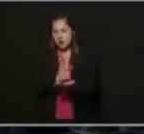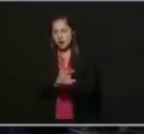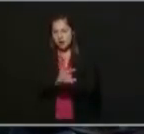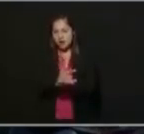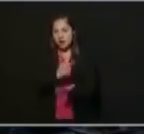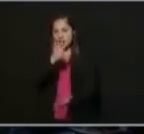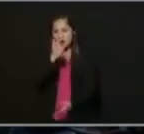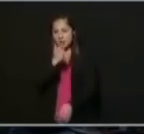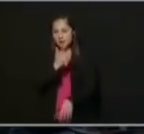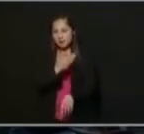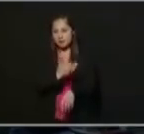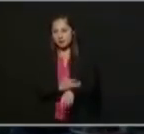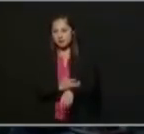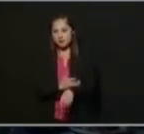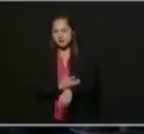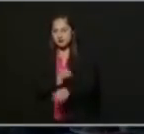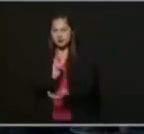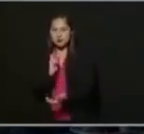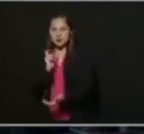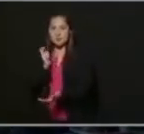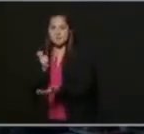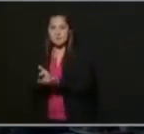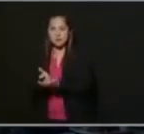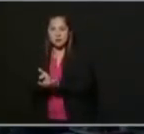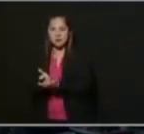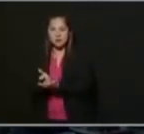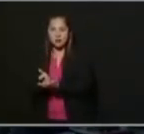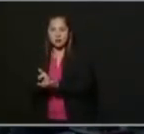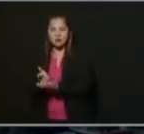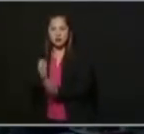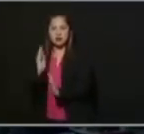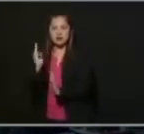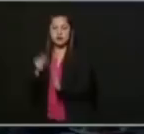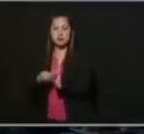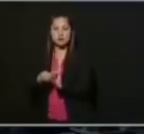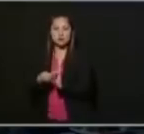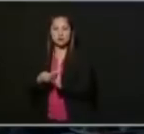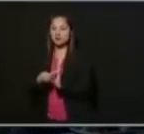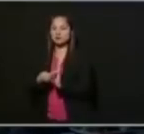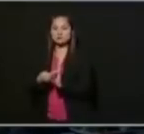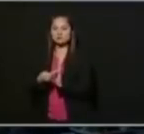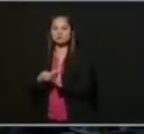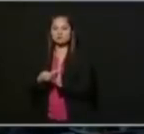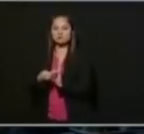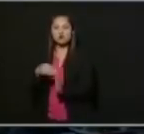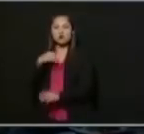sin derecho a fianza la corrupción,